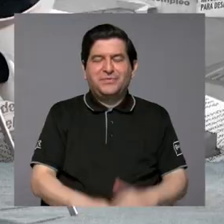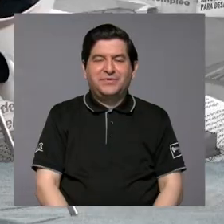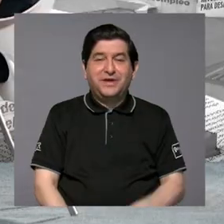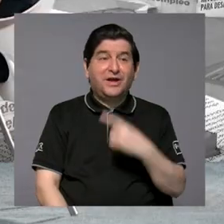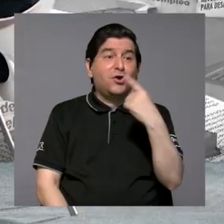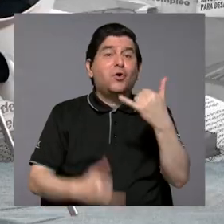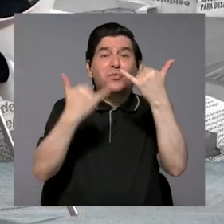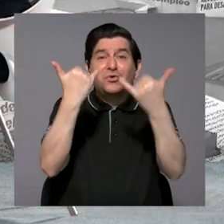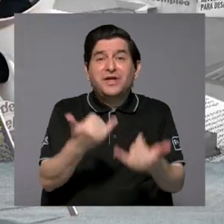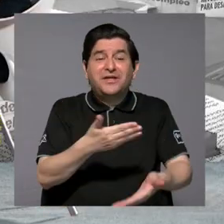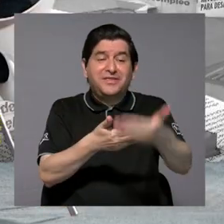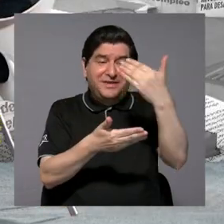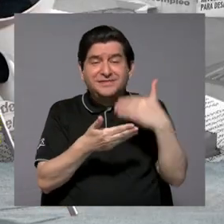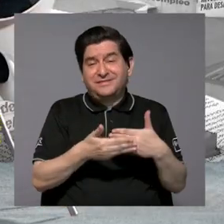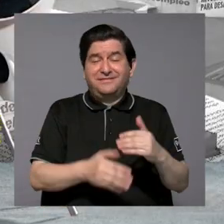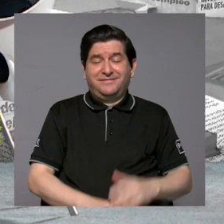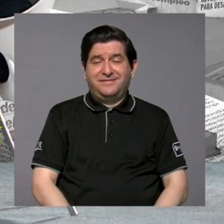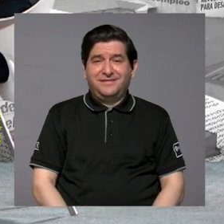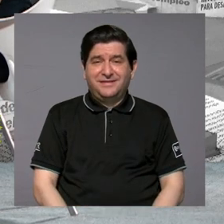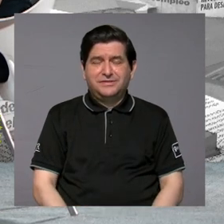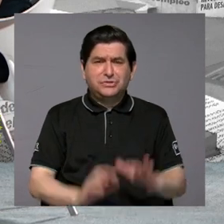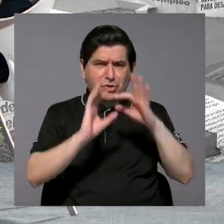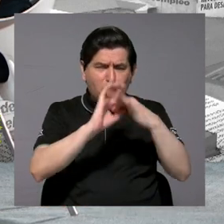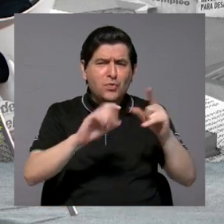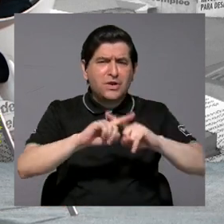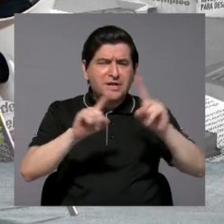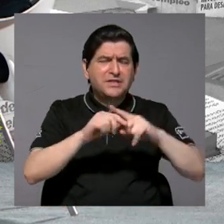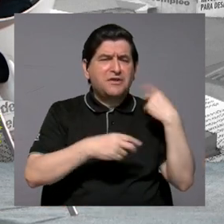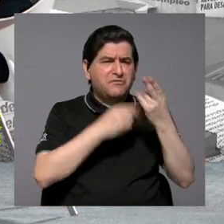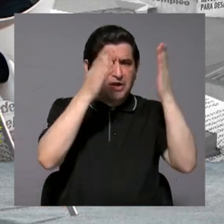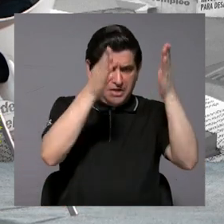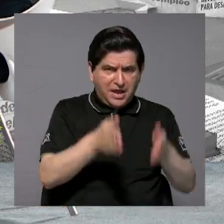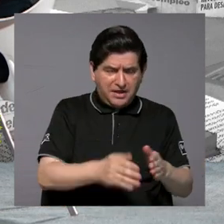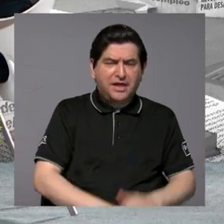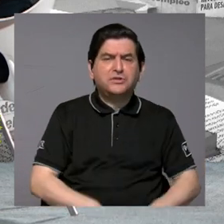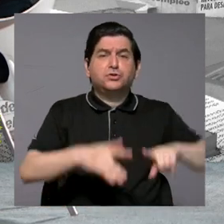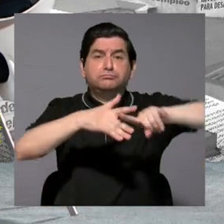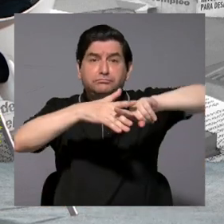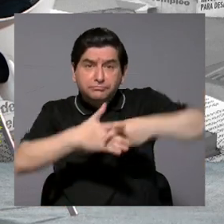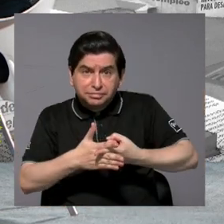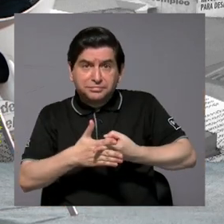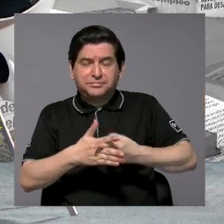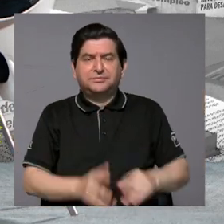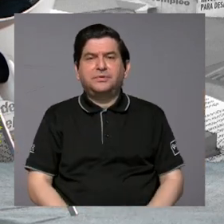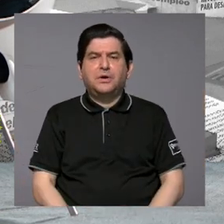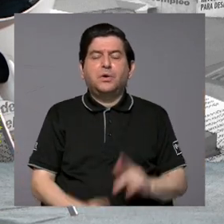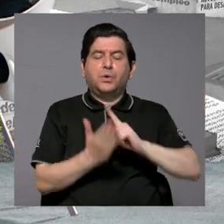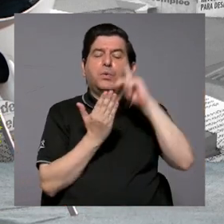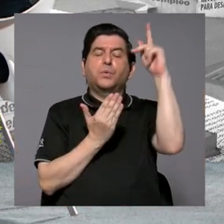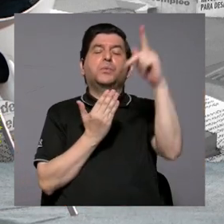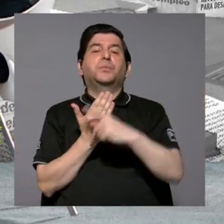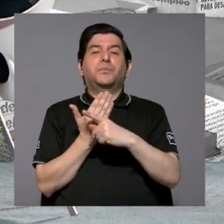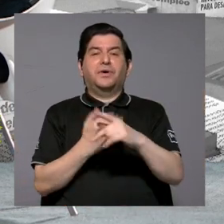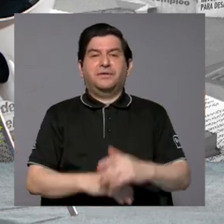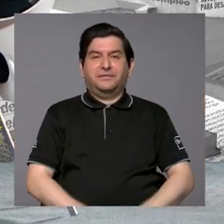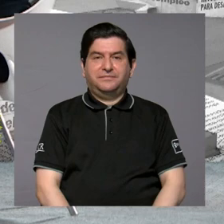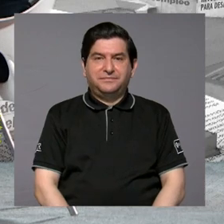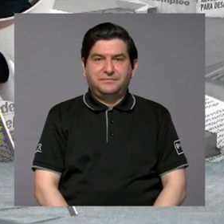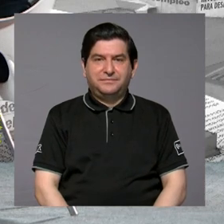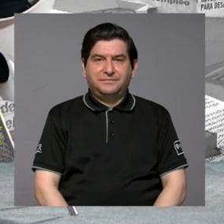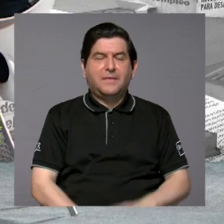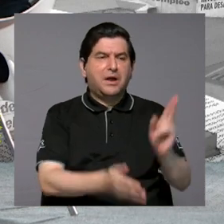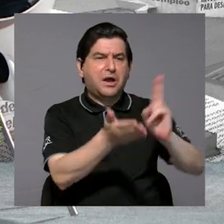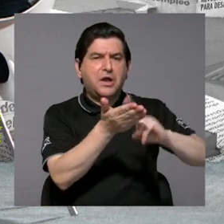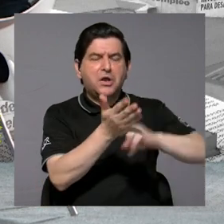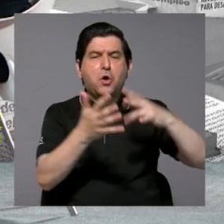dicho Sí verdad Entonces nos unimos varios vecinos Y empezamos a hacer un programa verdad y a